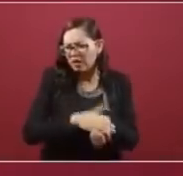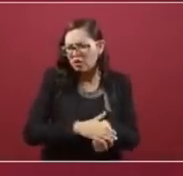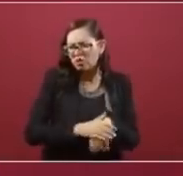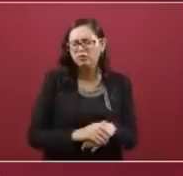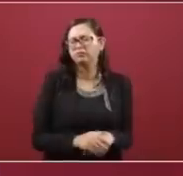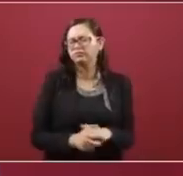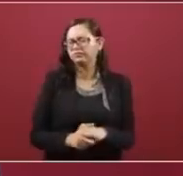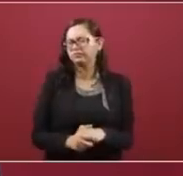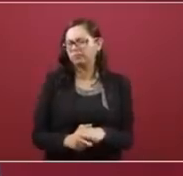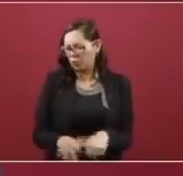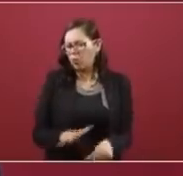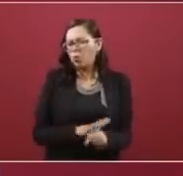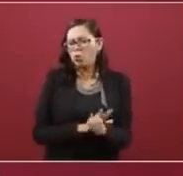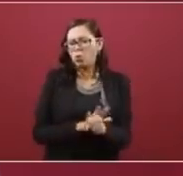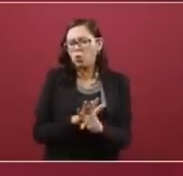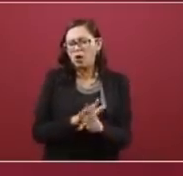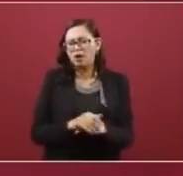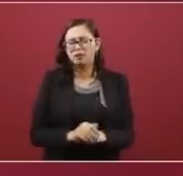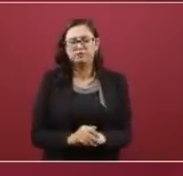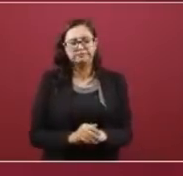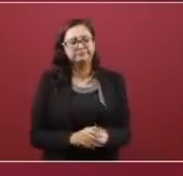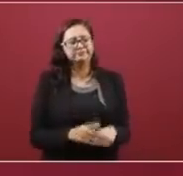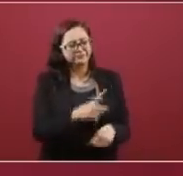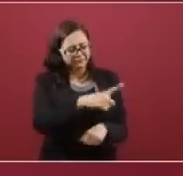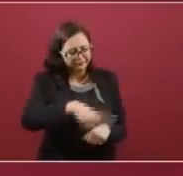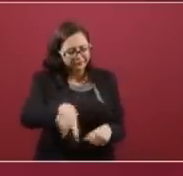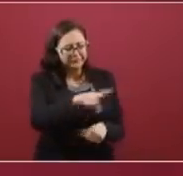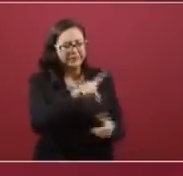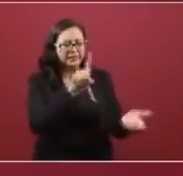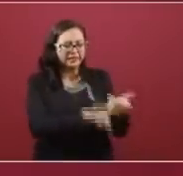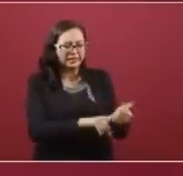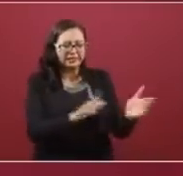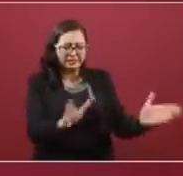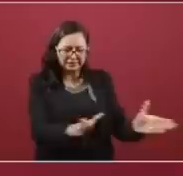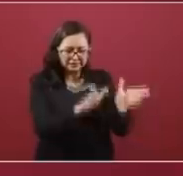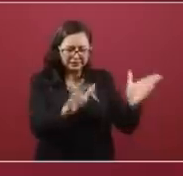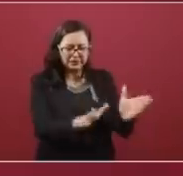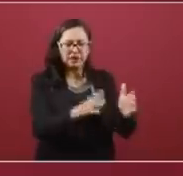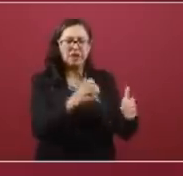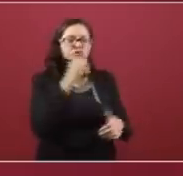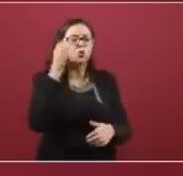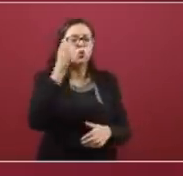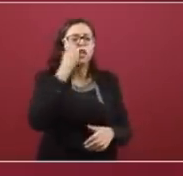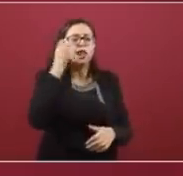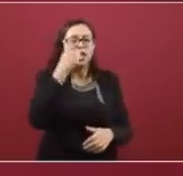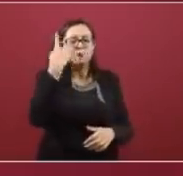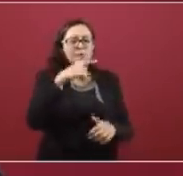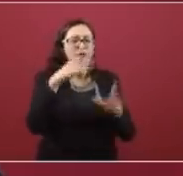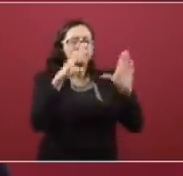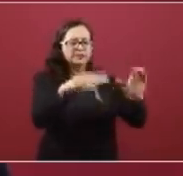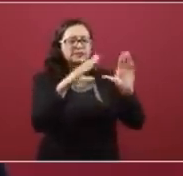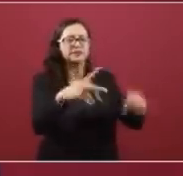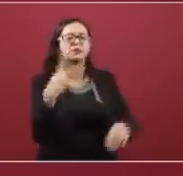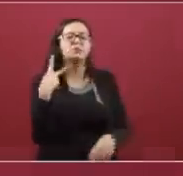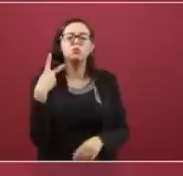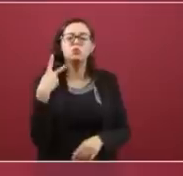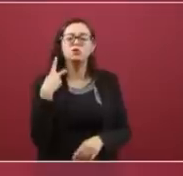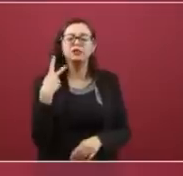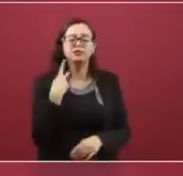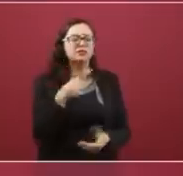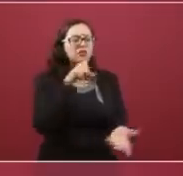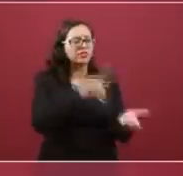por hacer una escuela de formación política, que el conservadurismo